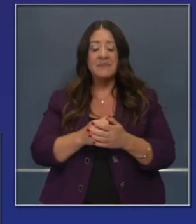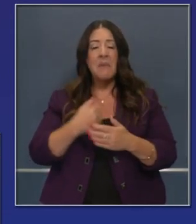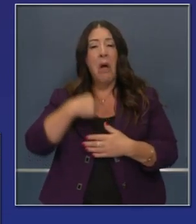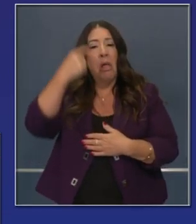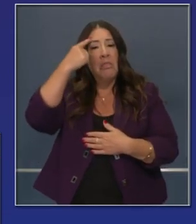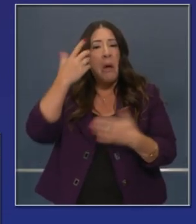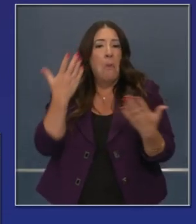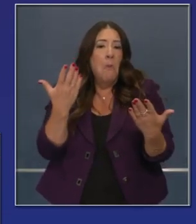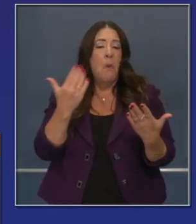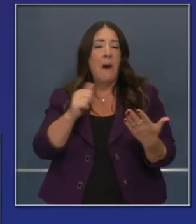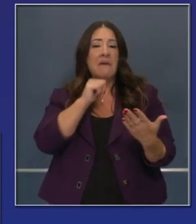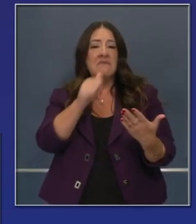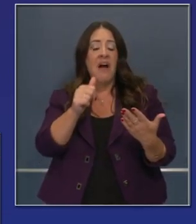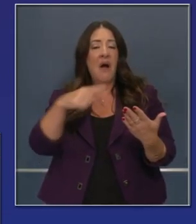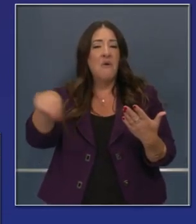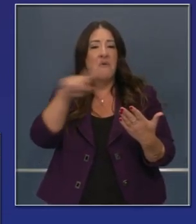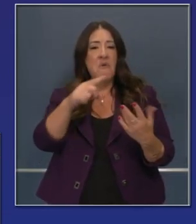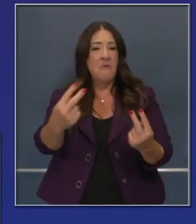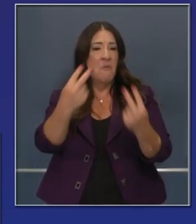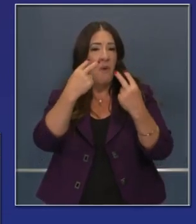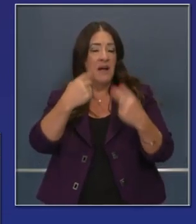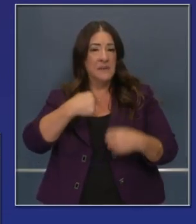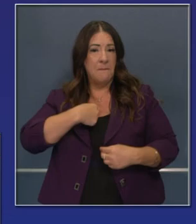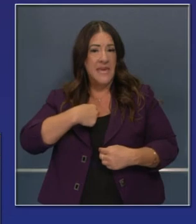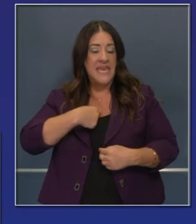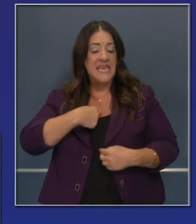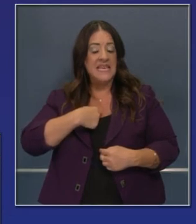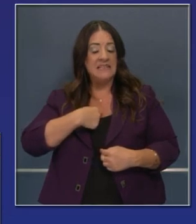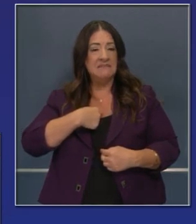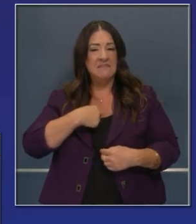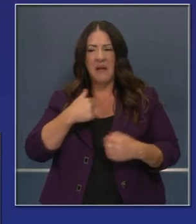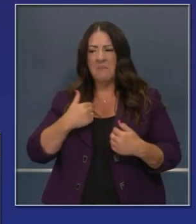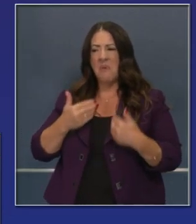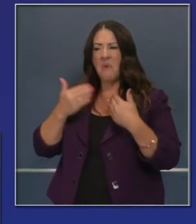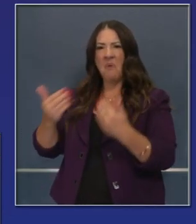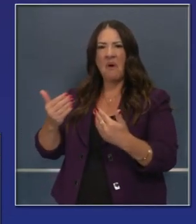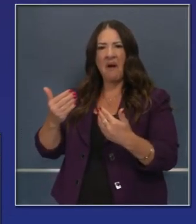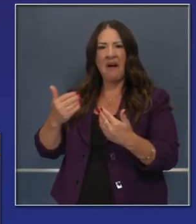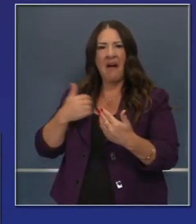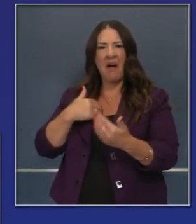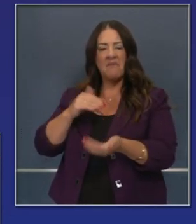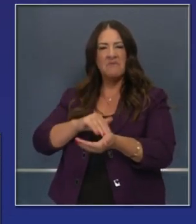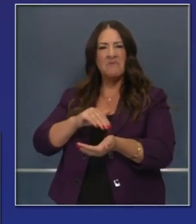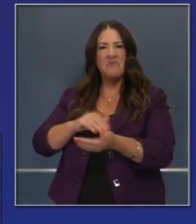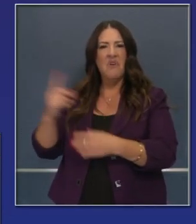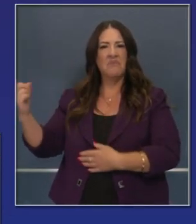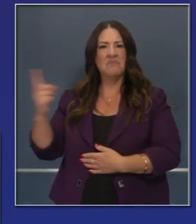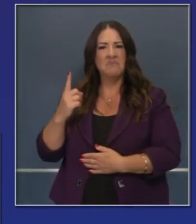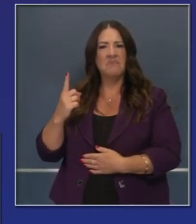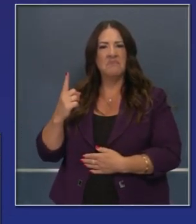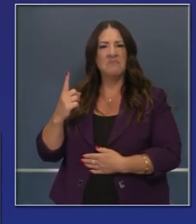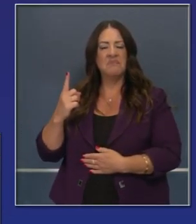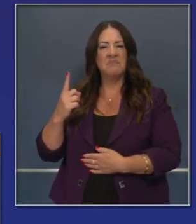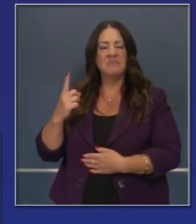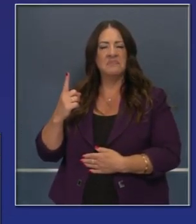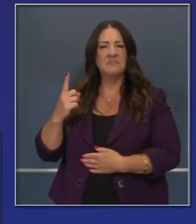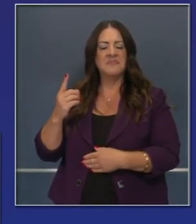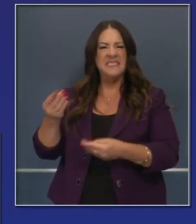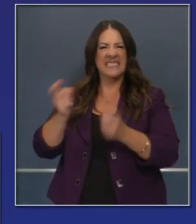que vean cuán seguro es, quería aprovechar un momento de su tiempo a tomar el momento